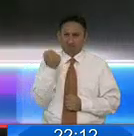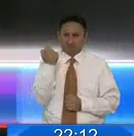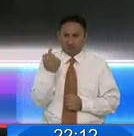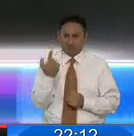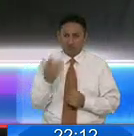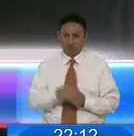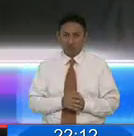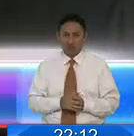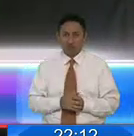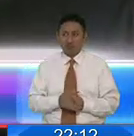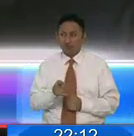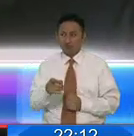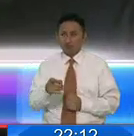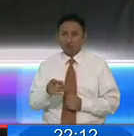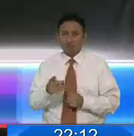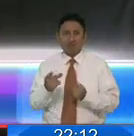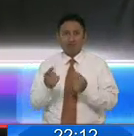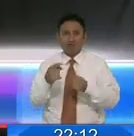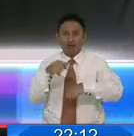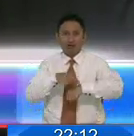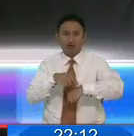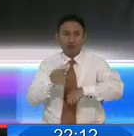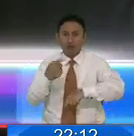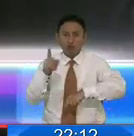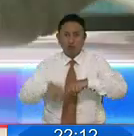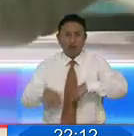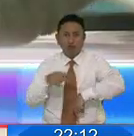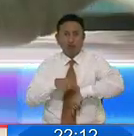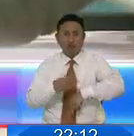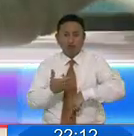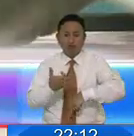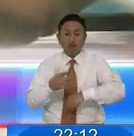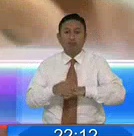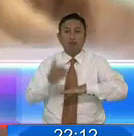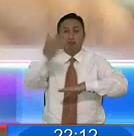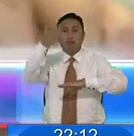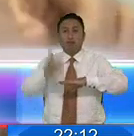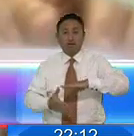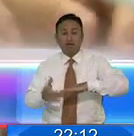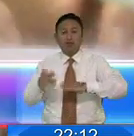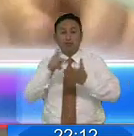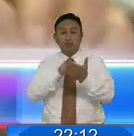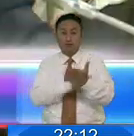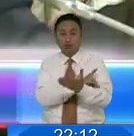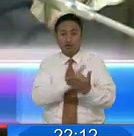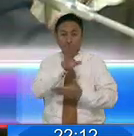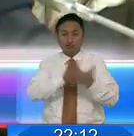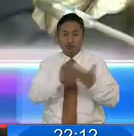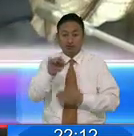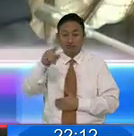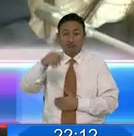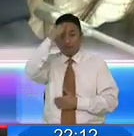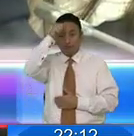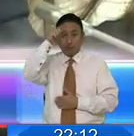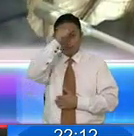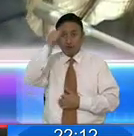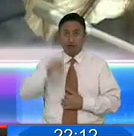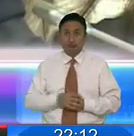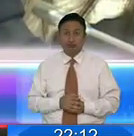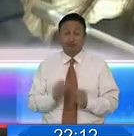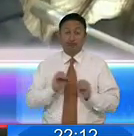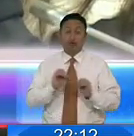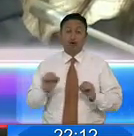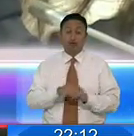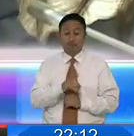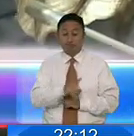debía realizarse sin perder más tiempo pues el plazo para aprobar el informe para segundo debate del proyecto económico finaliza este domingo caso contrario del